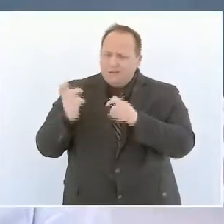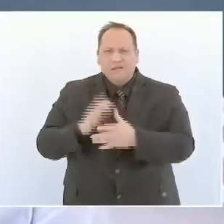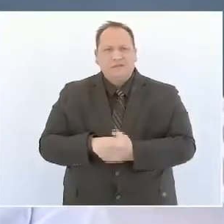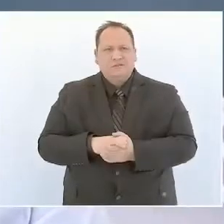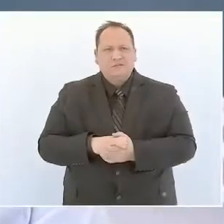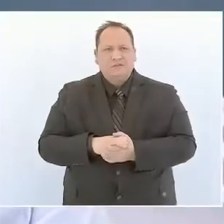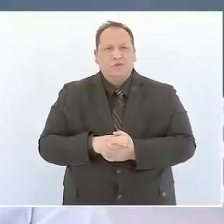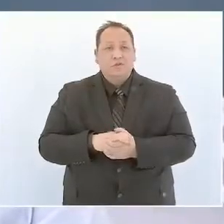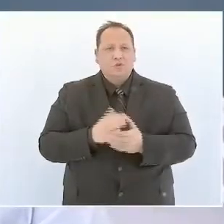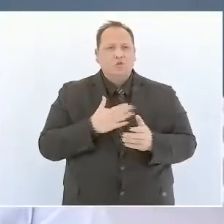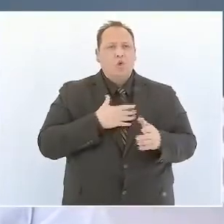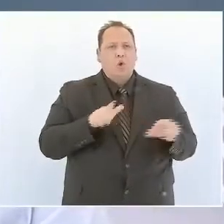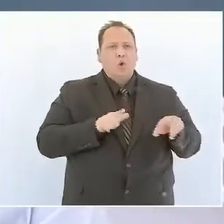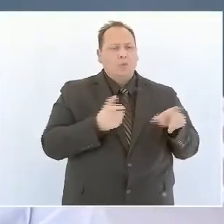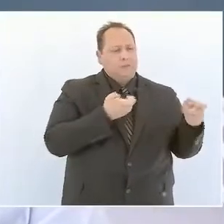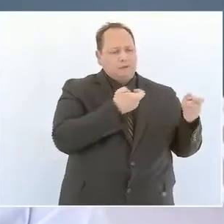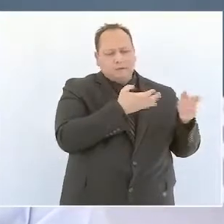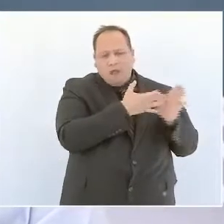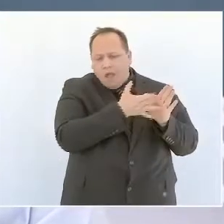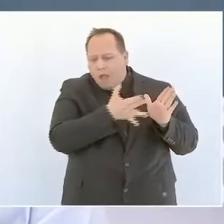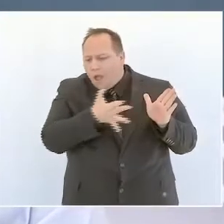en el tiempo que llevamos.